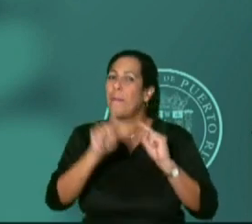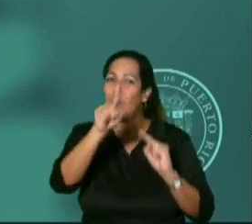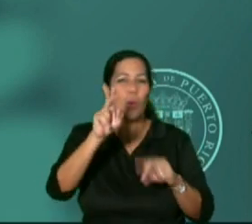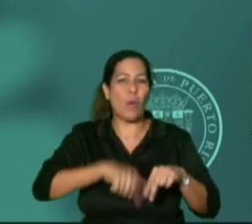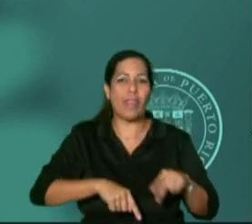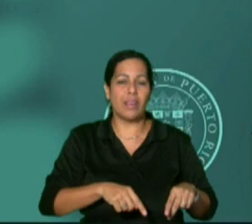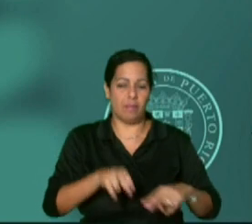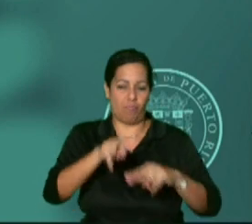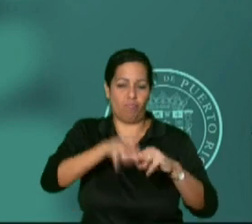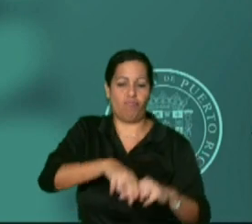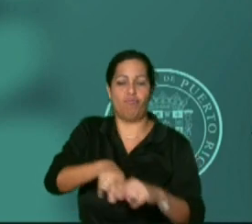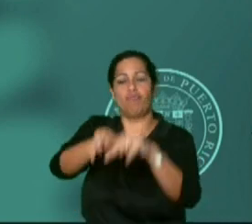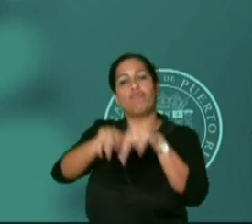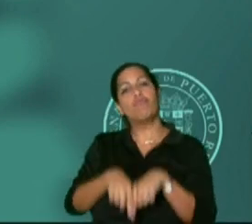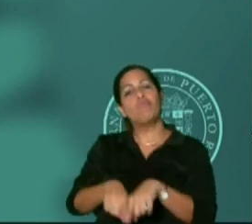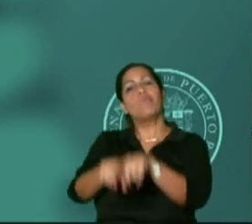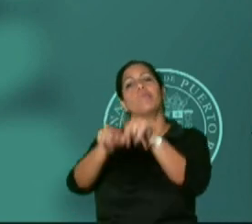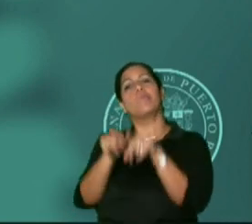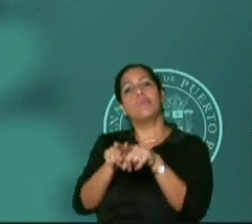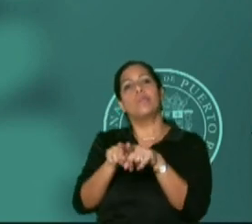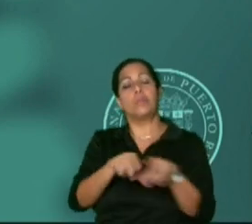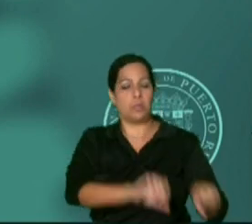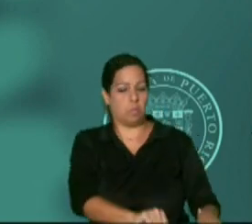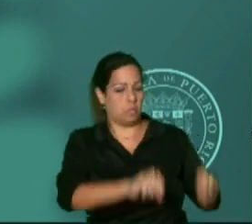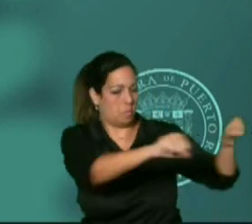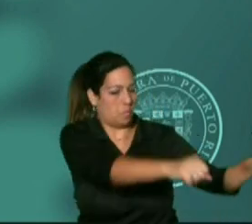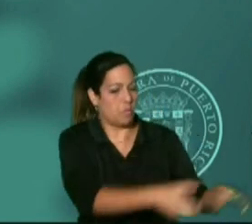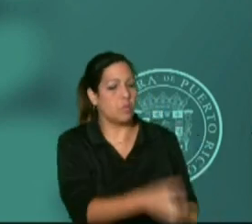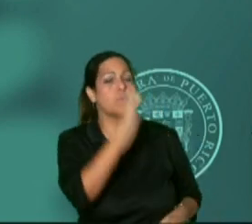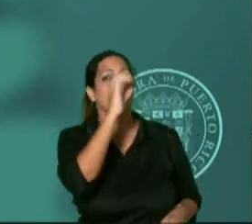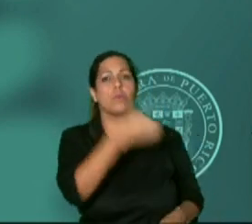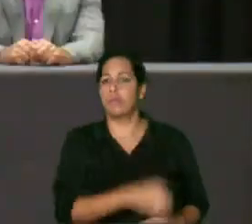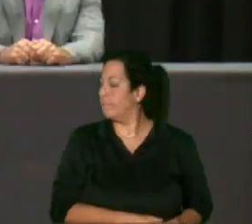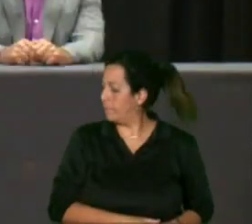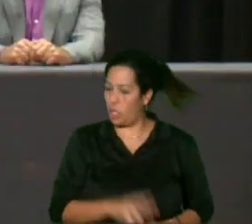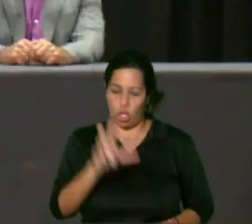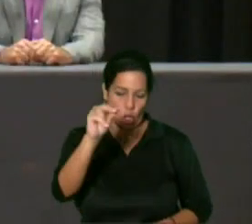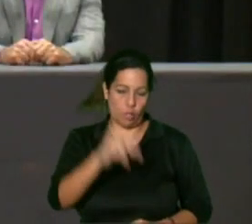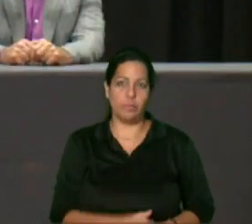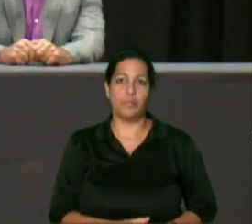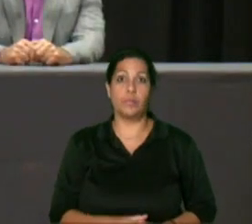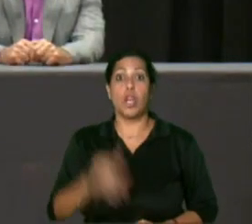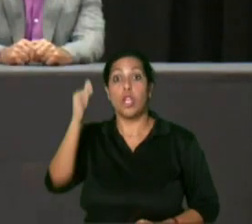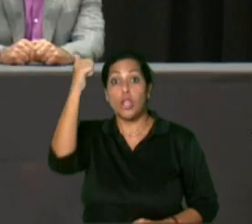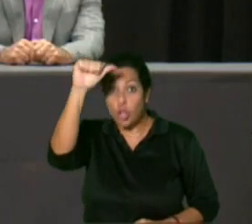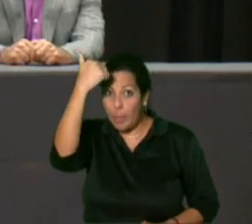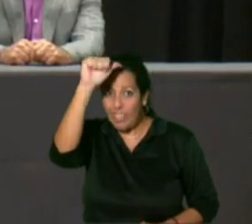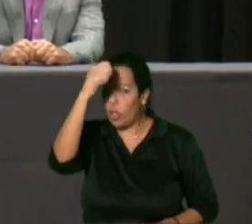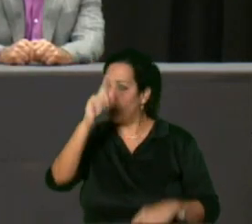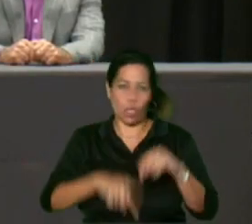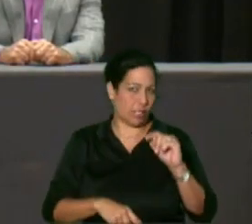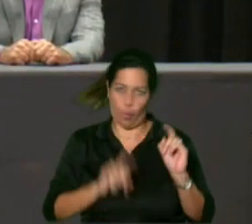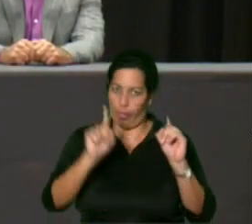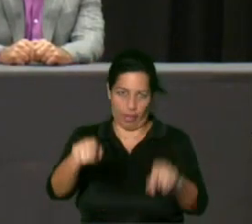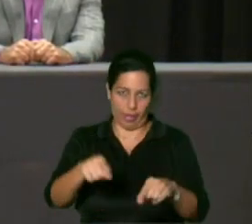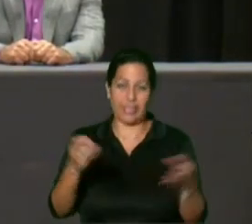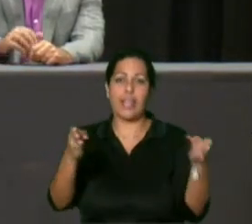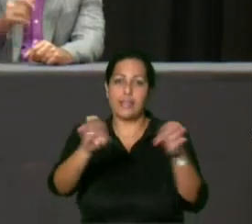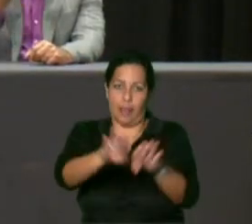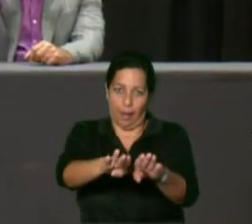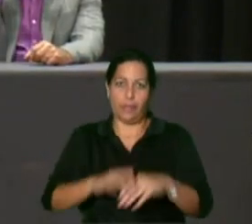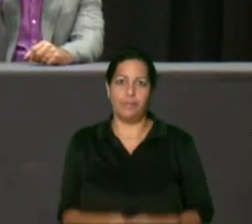ni sillas de playa. Los domingos permanecerán cerrados los balnearios. En el